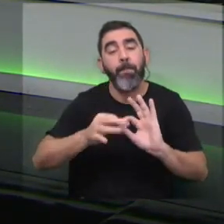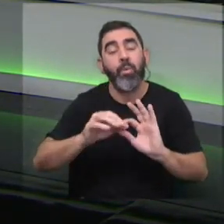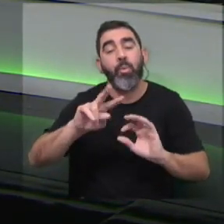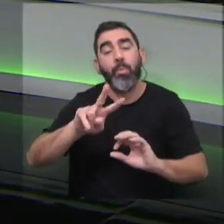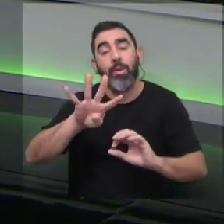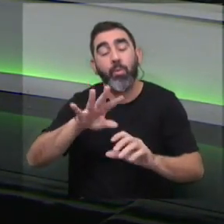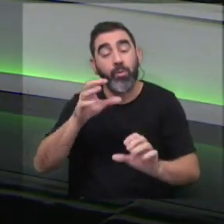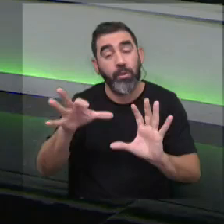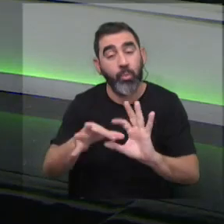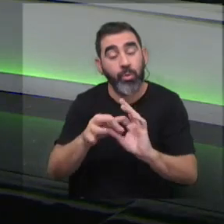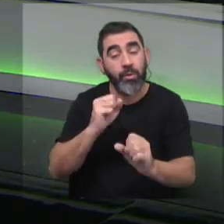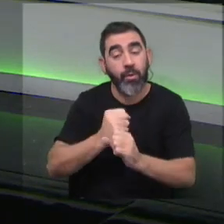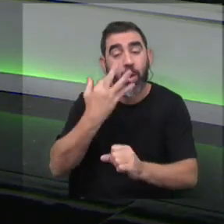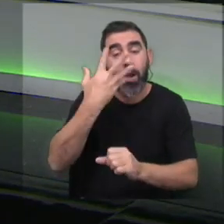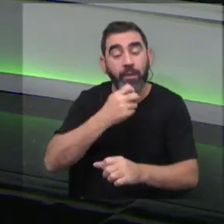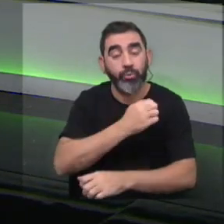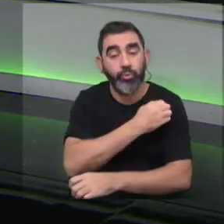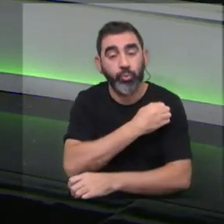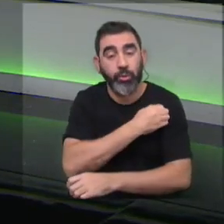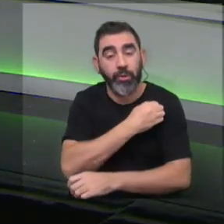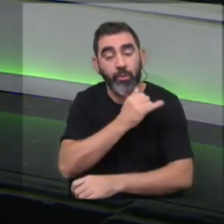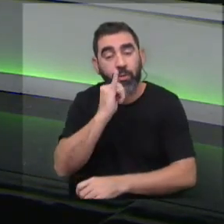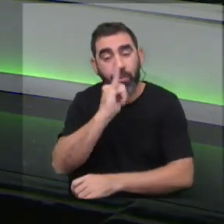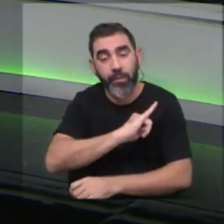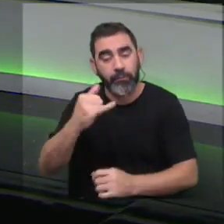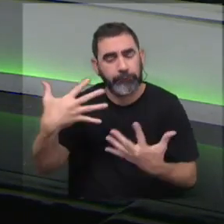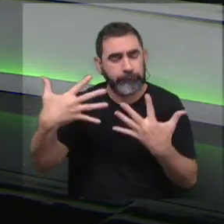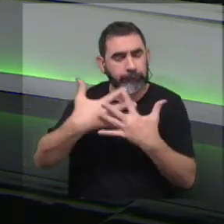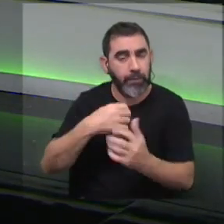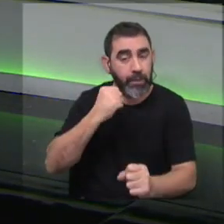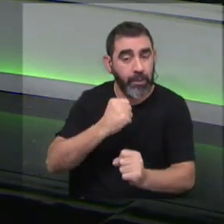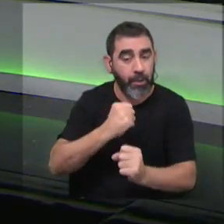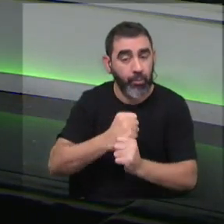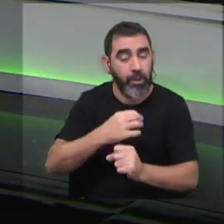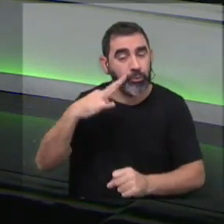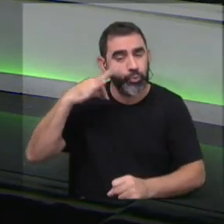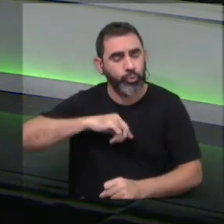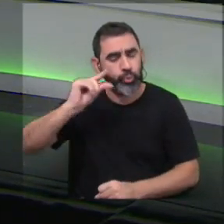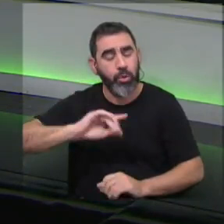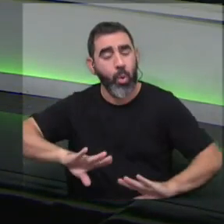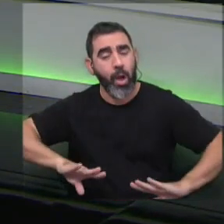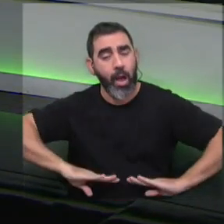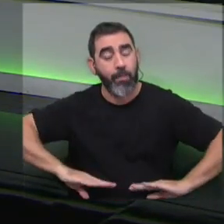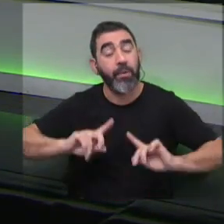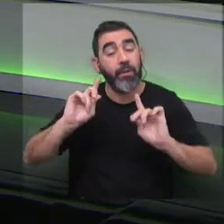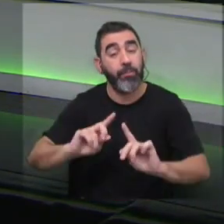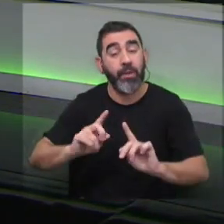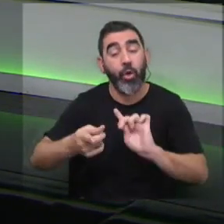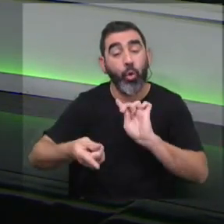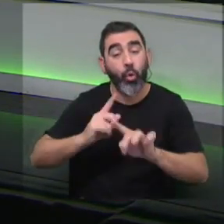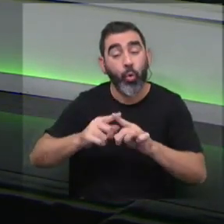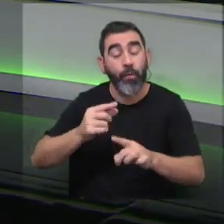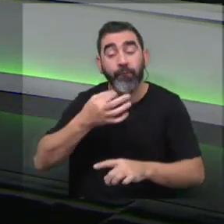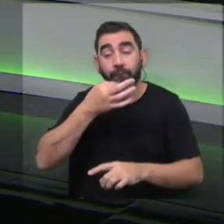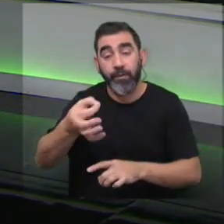unión de trabajadores azucareros de artigas está denunciando precarización laboral y salario de hambre también afirman que los consejos de